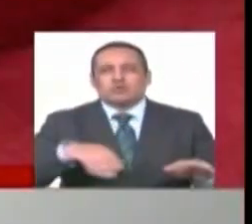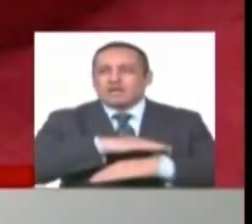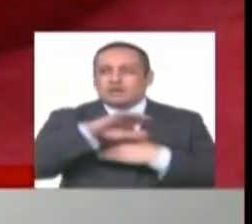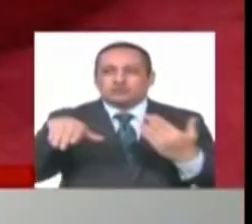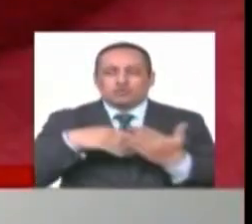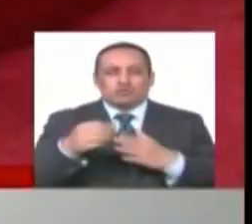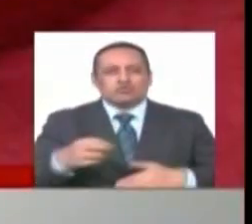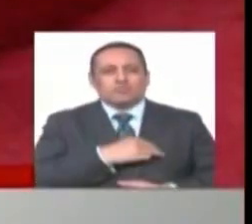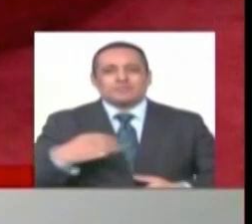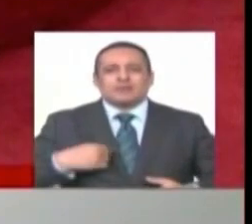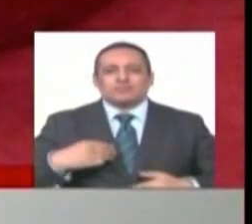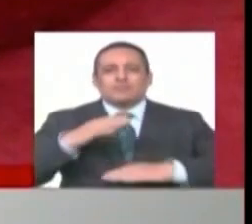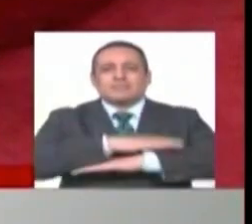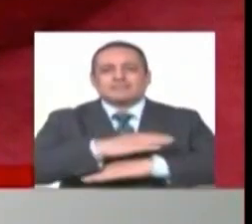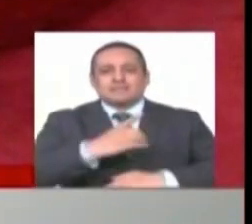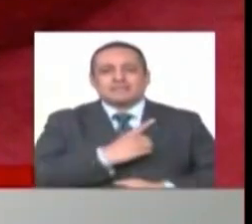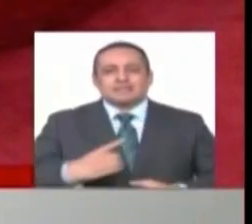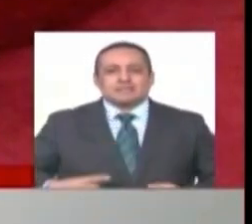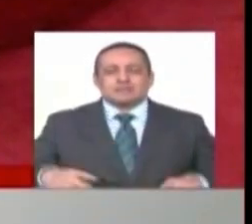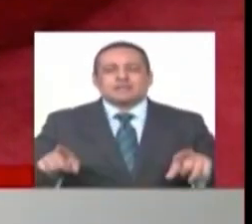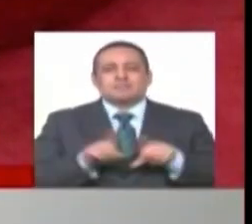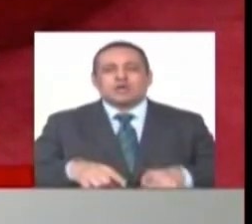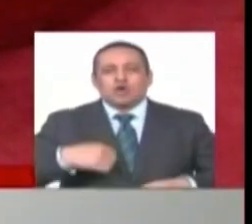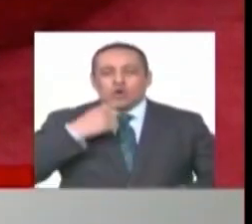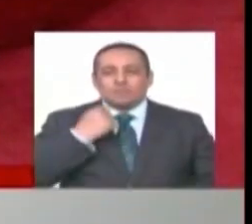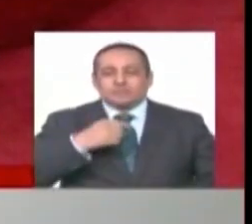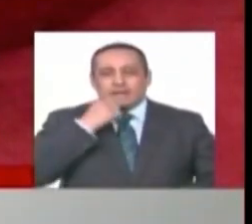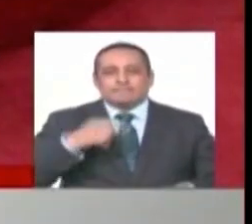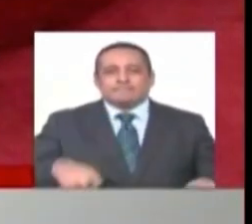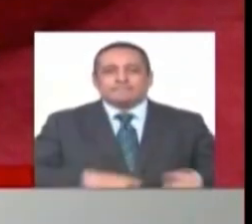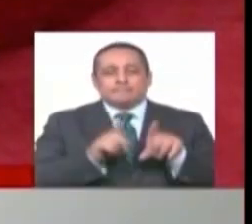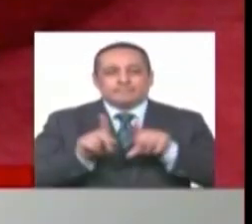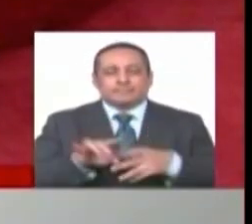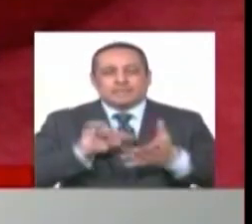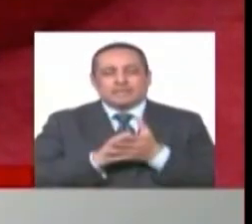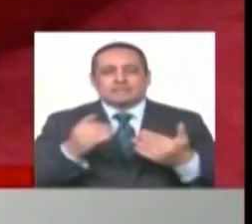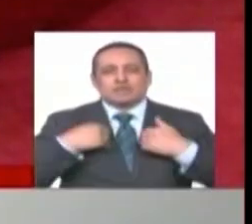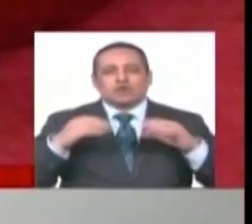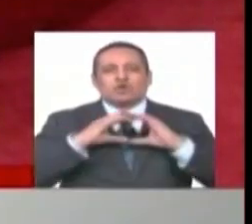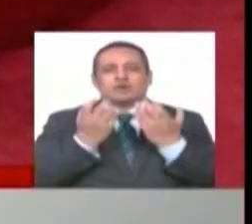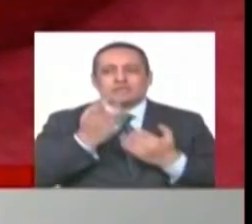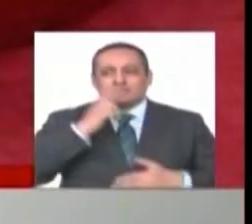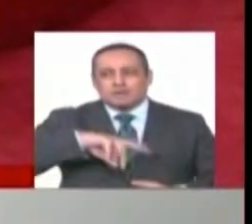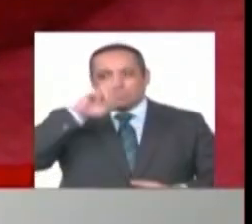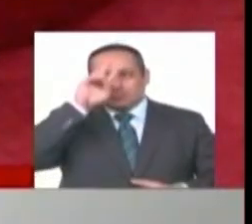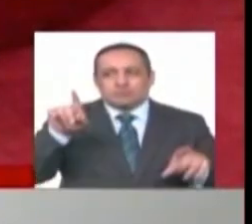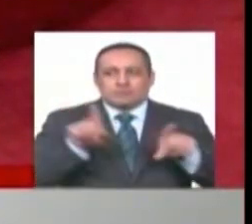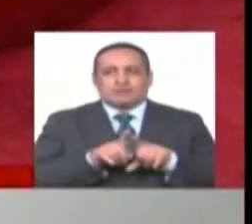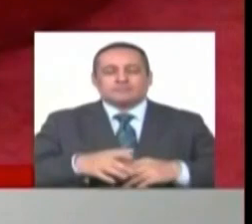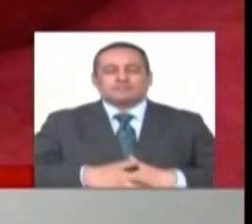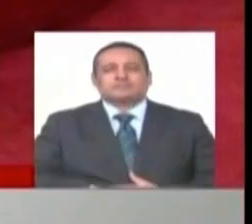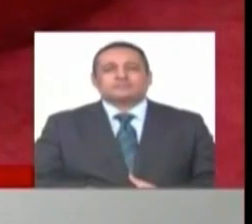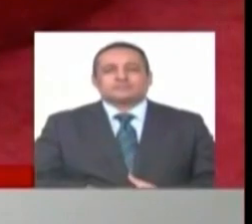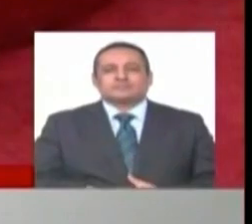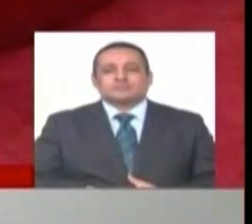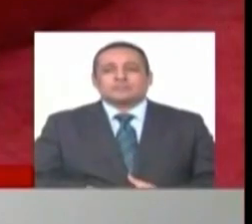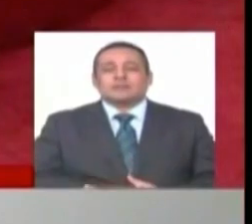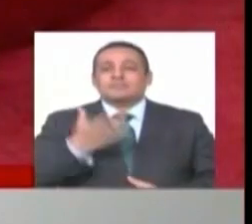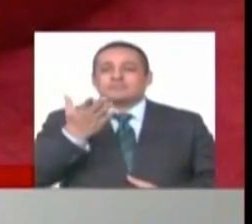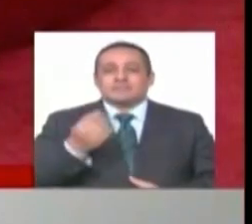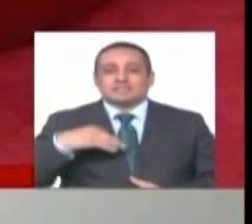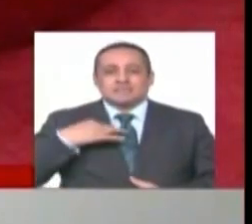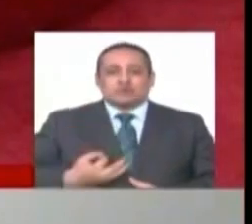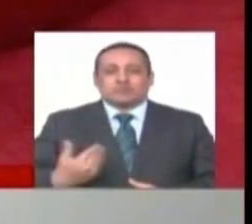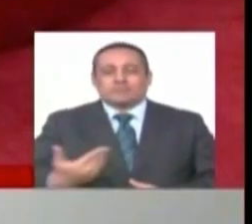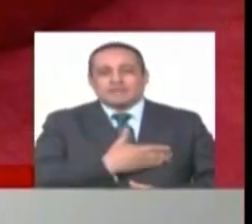habrían retrocedido, habrían cambiado de opinión y por esa razón no se haría o no se habría presentado